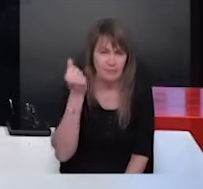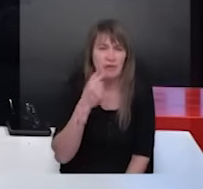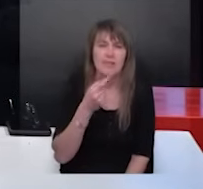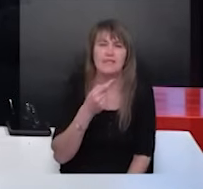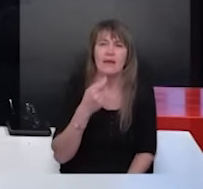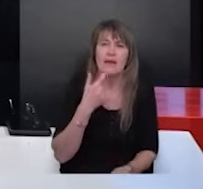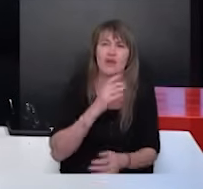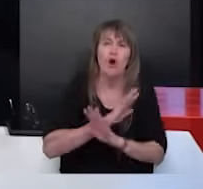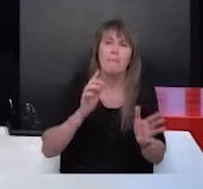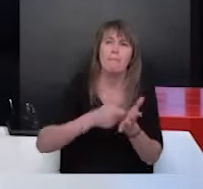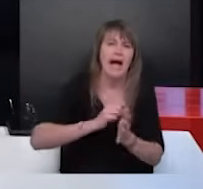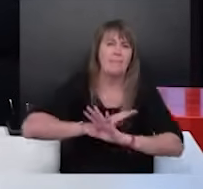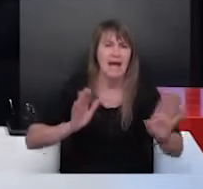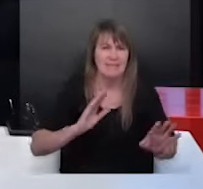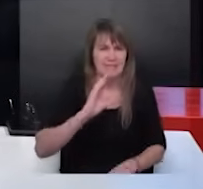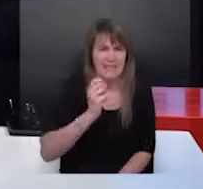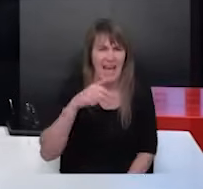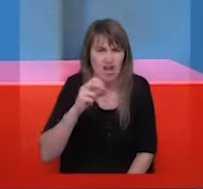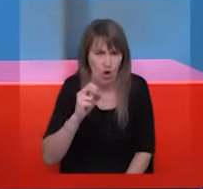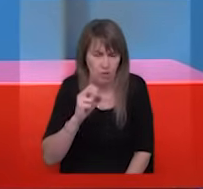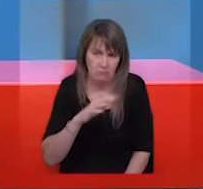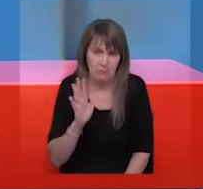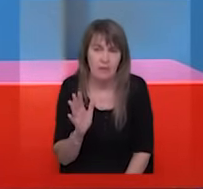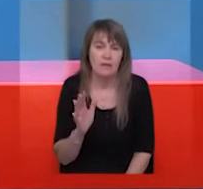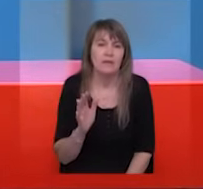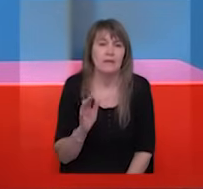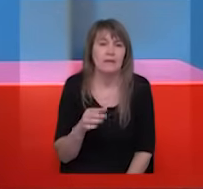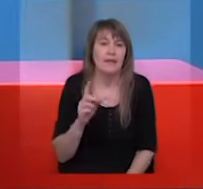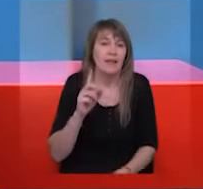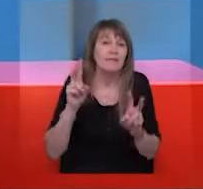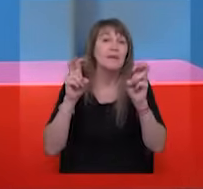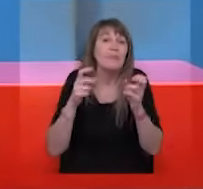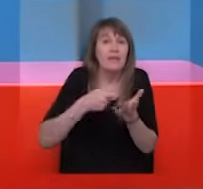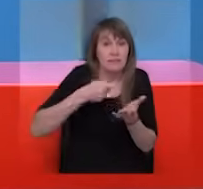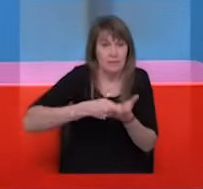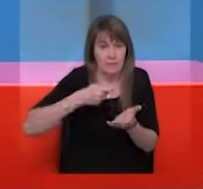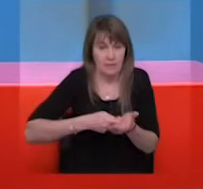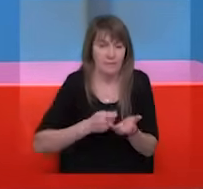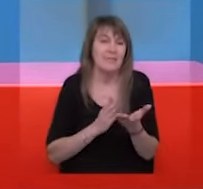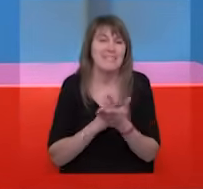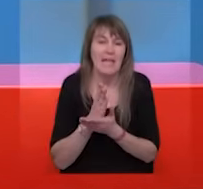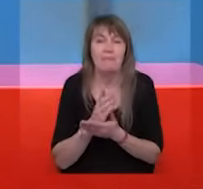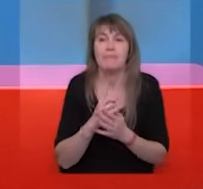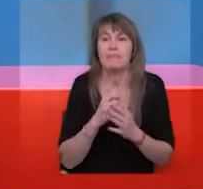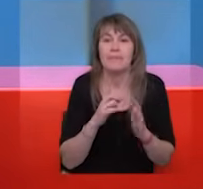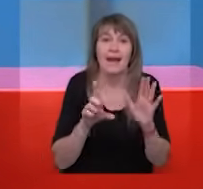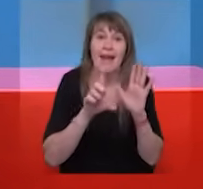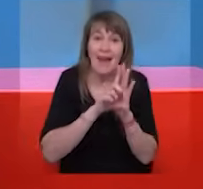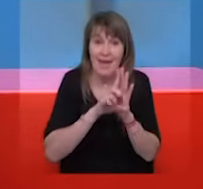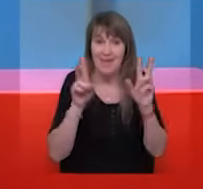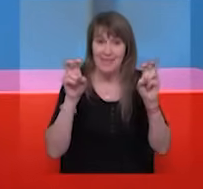importa lo que digo es que es por dinero entonces lo que ocurre habitualmente cada vez que se tramita una ley de